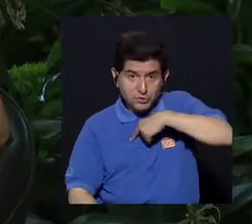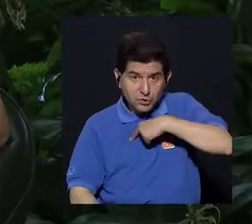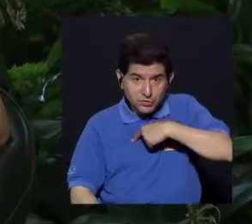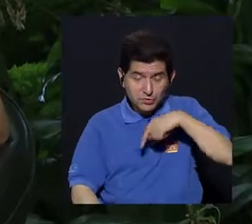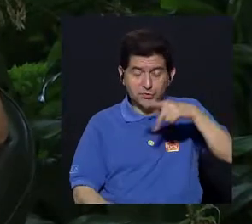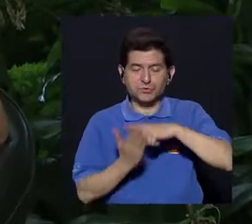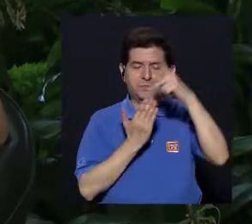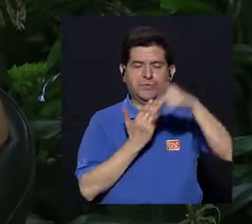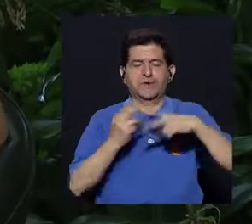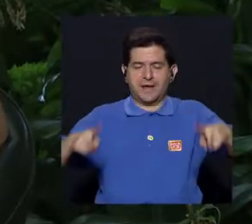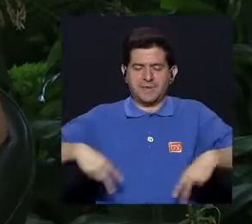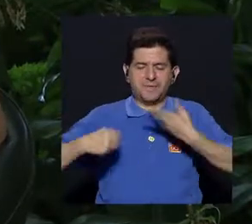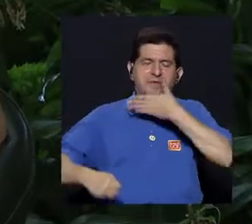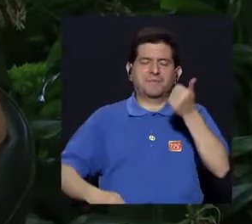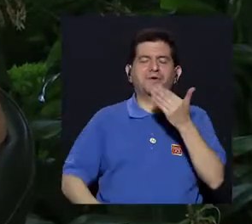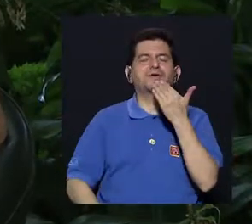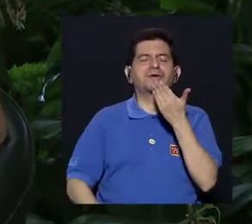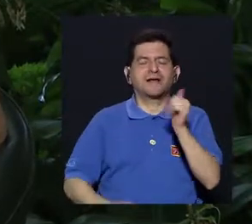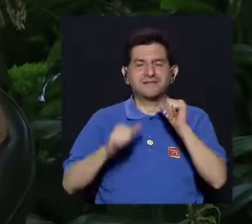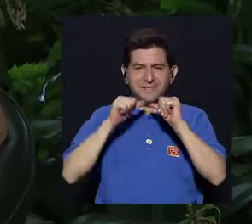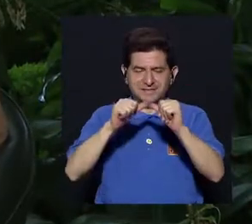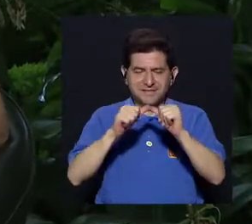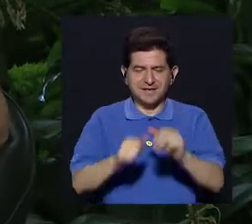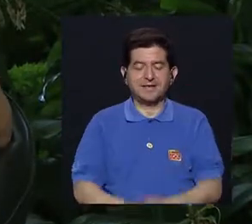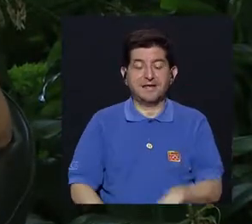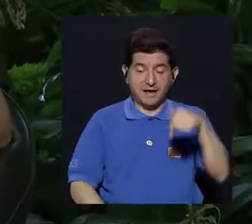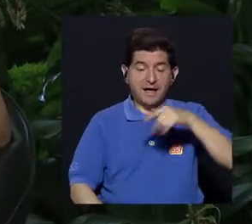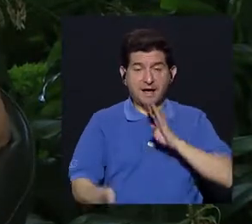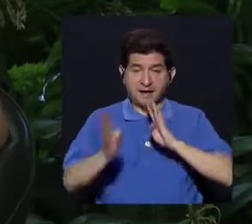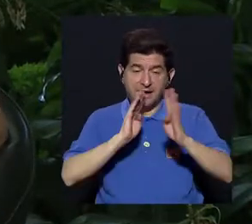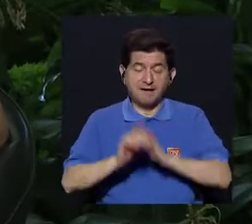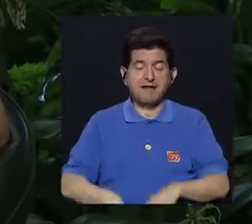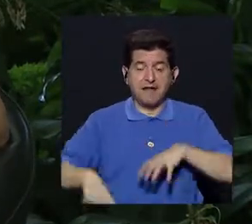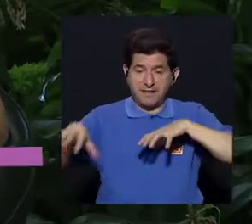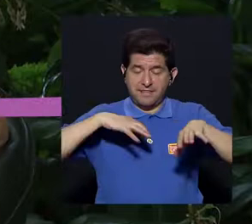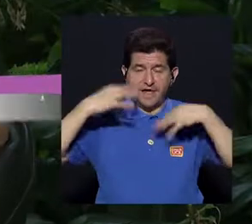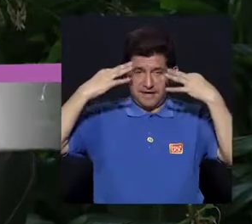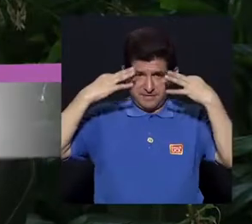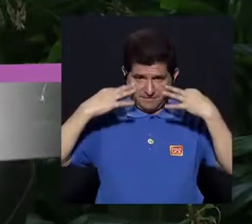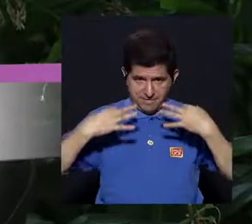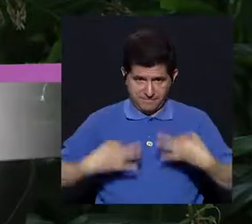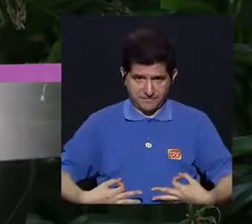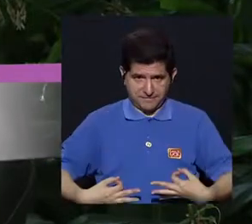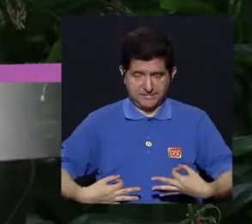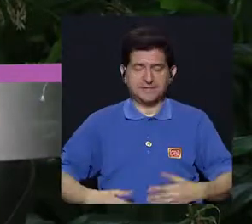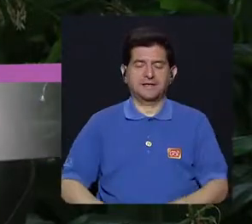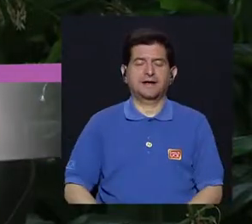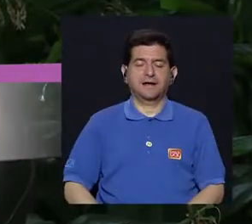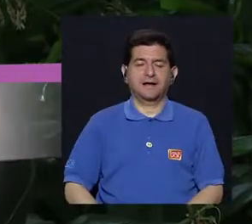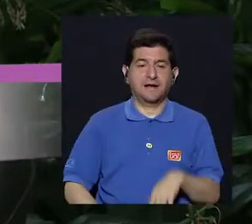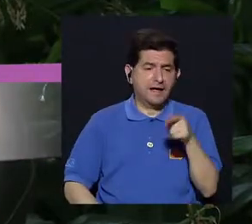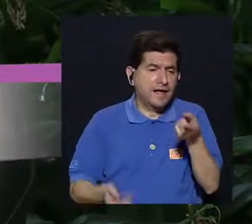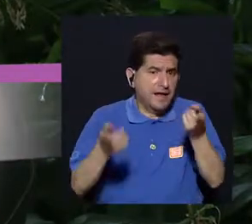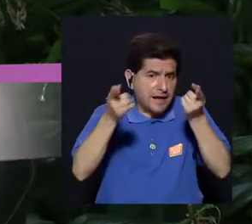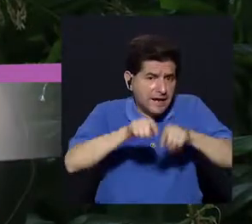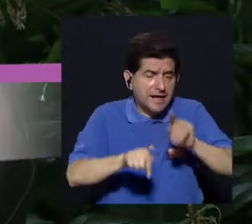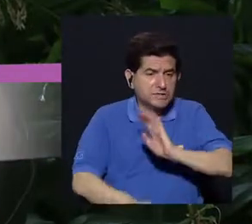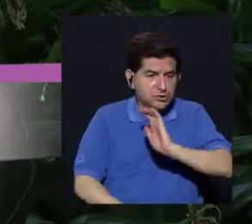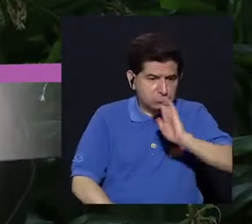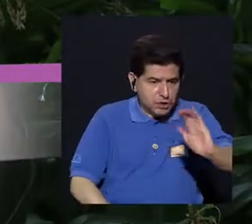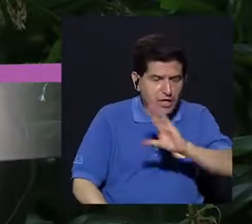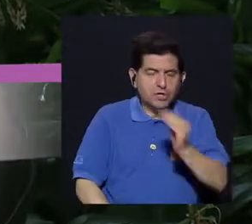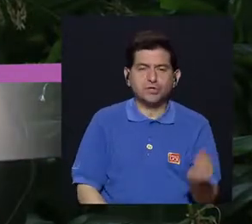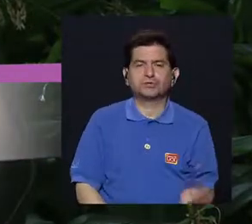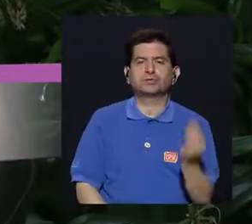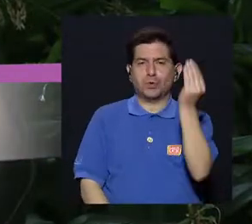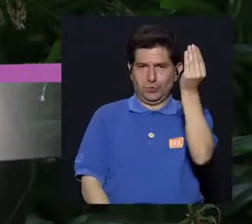Somos Vivir Mejor y muchas gracias por continuar el día de hoy conversando acerca de la actividad física y el